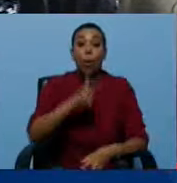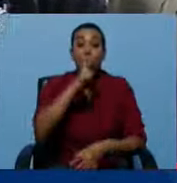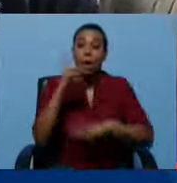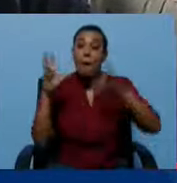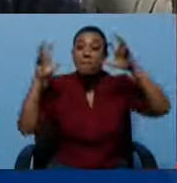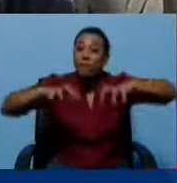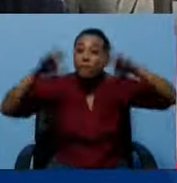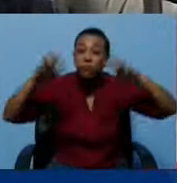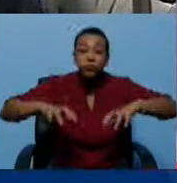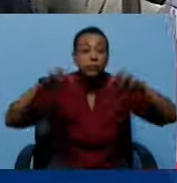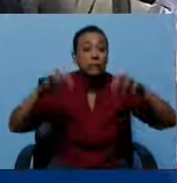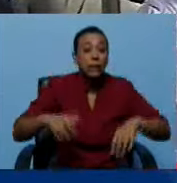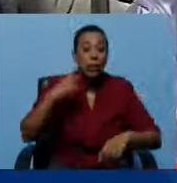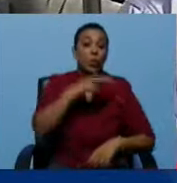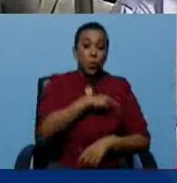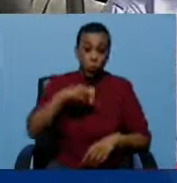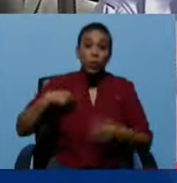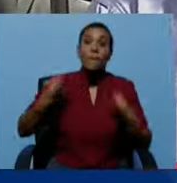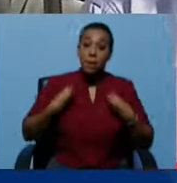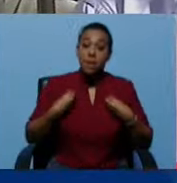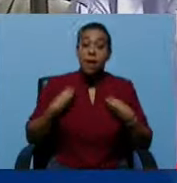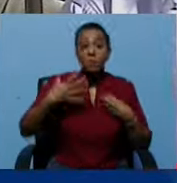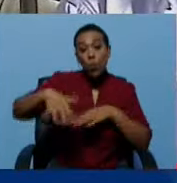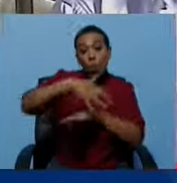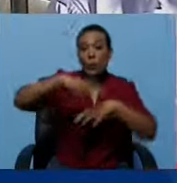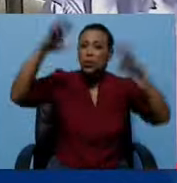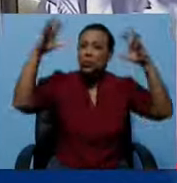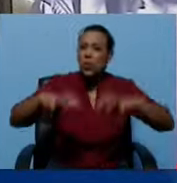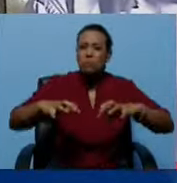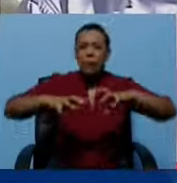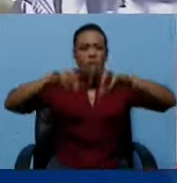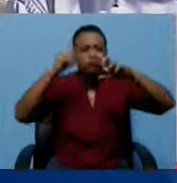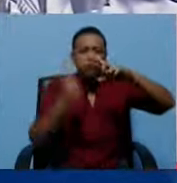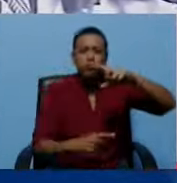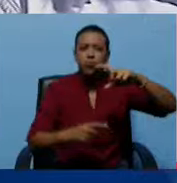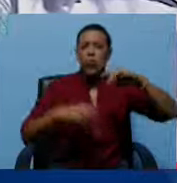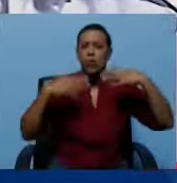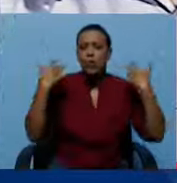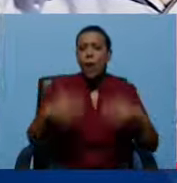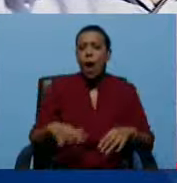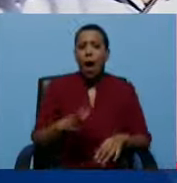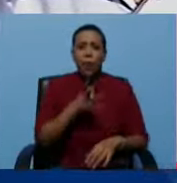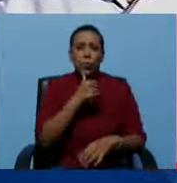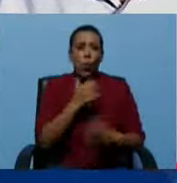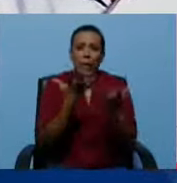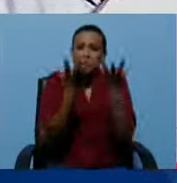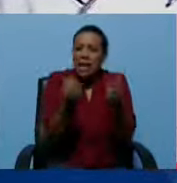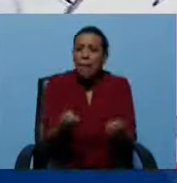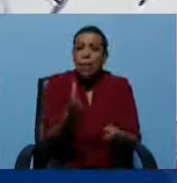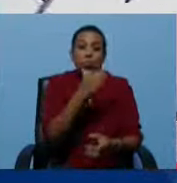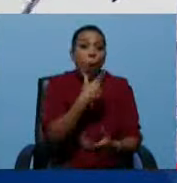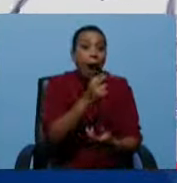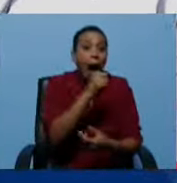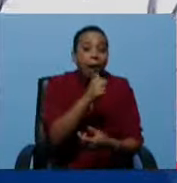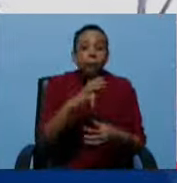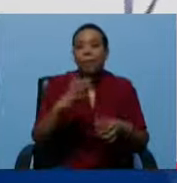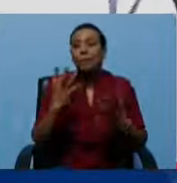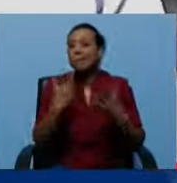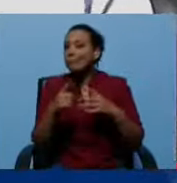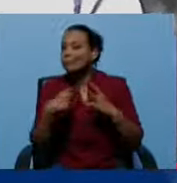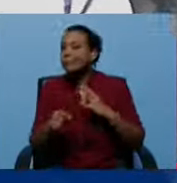fenómenos que nosotros también los vivimos, con lluvias extremas, con sequías extremas